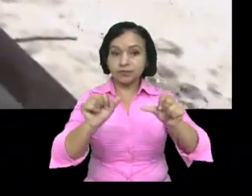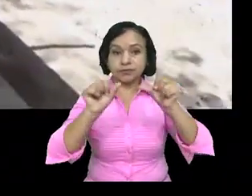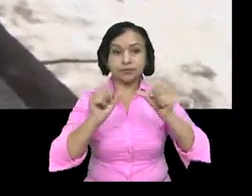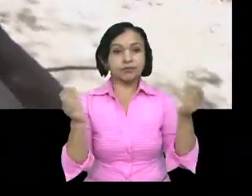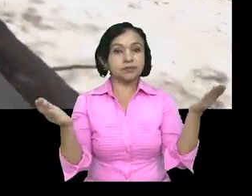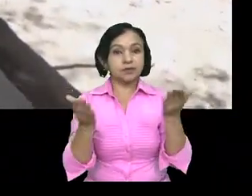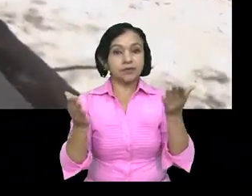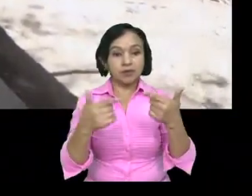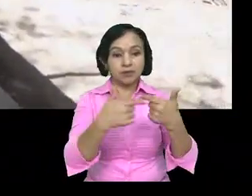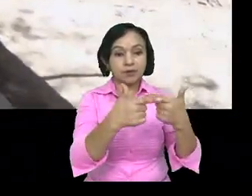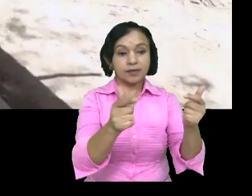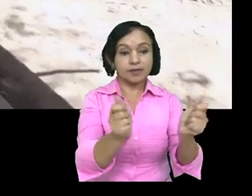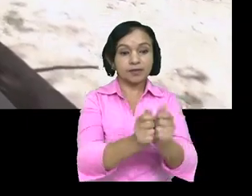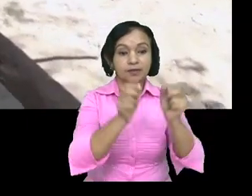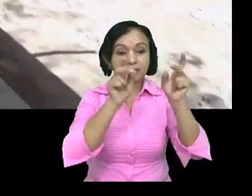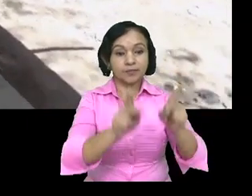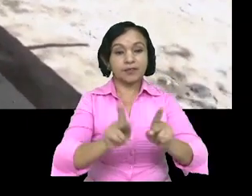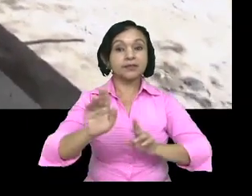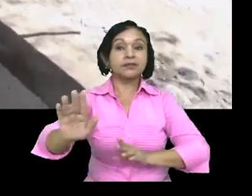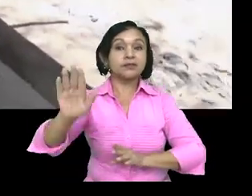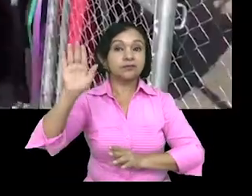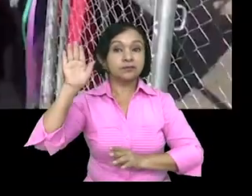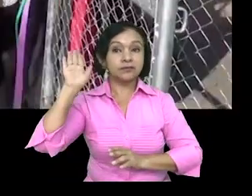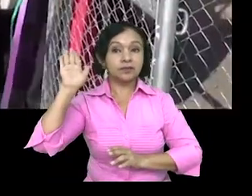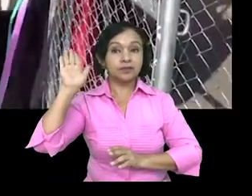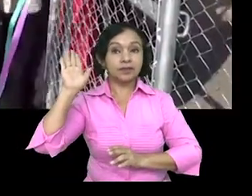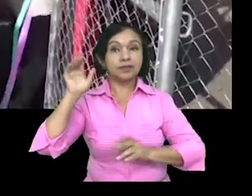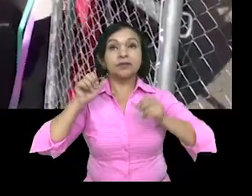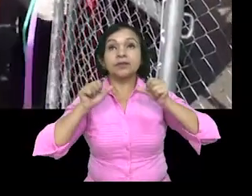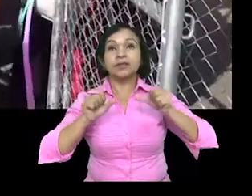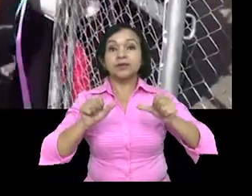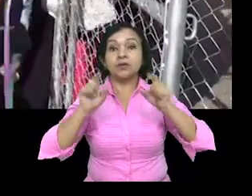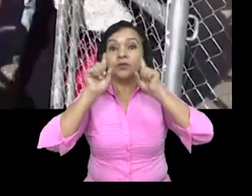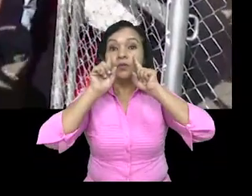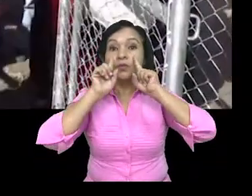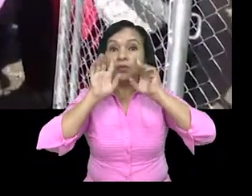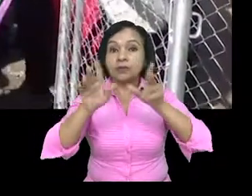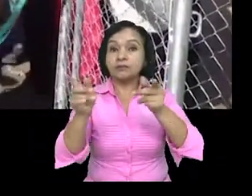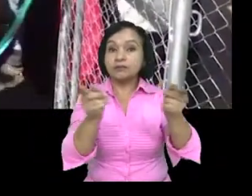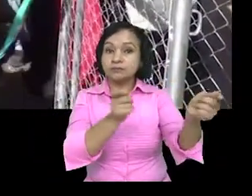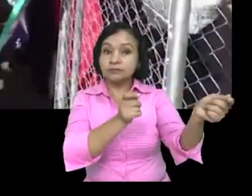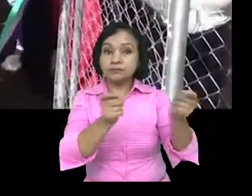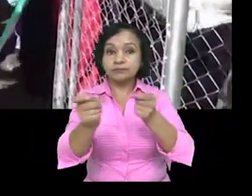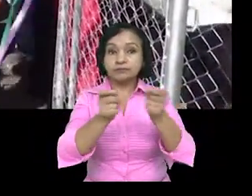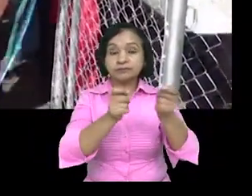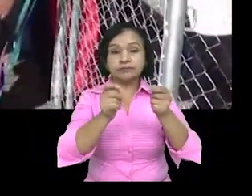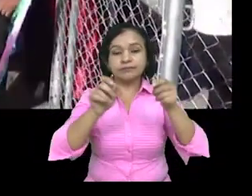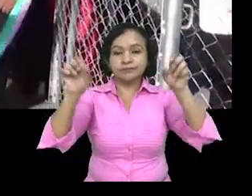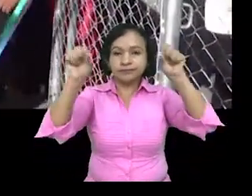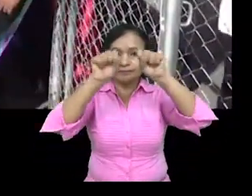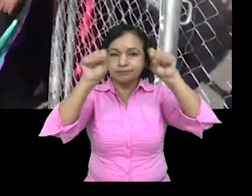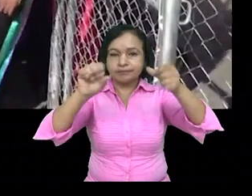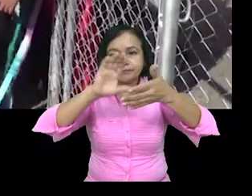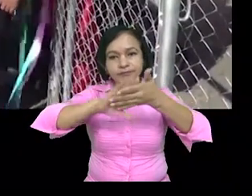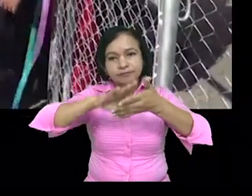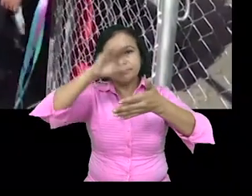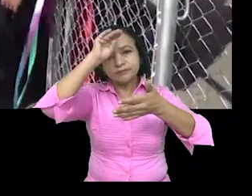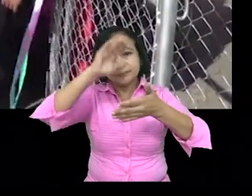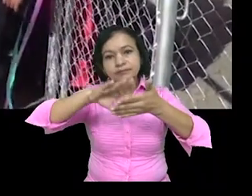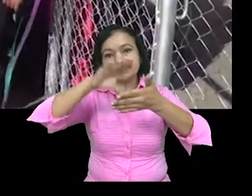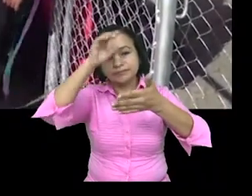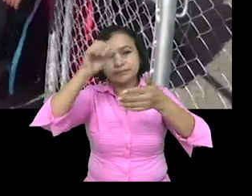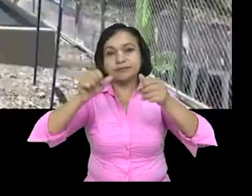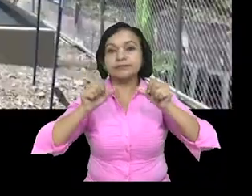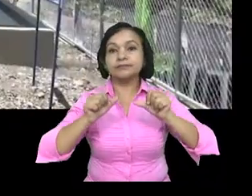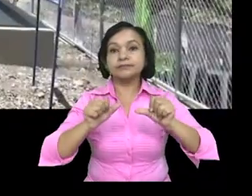la comunidad? ¿Cómo se va a comprometer para darle ese mantenimiento? ¿Se capacitan para darle ese mantenimiento?